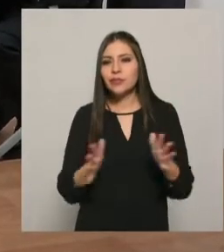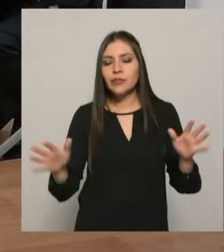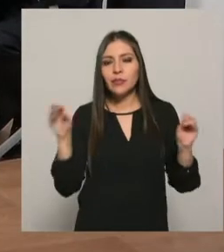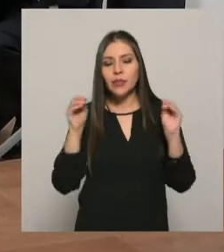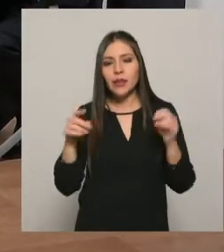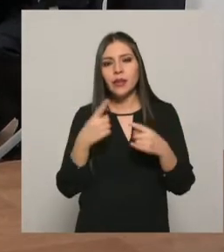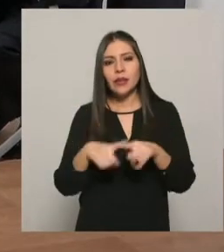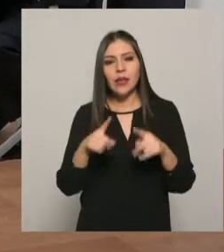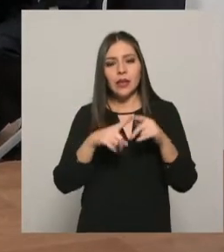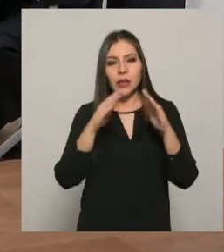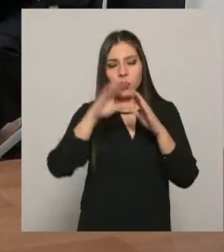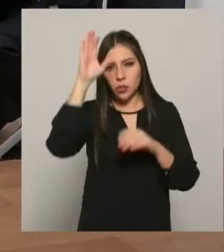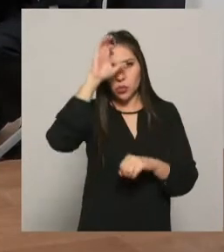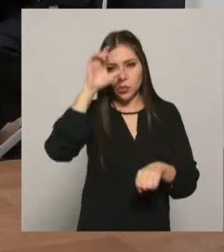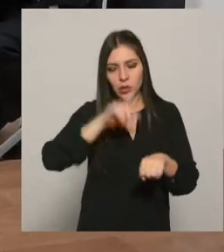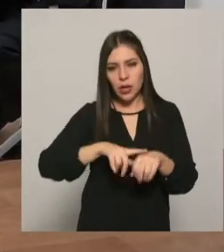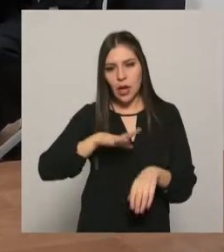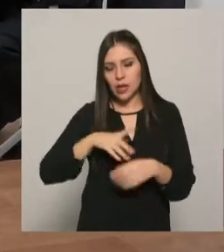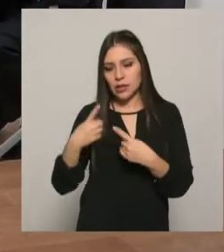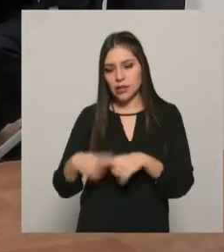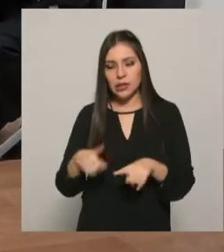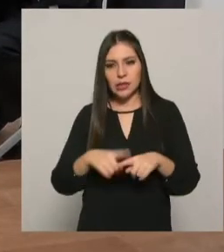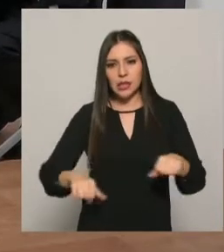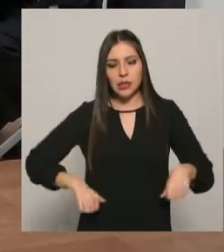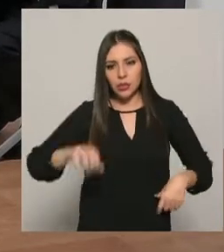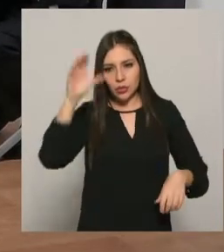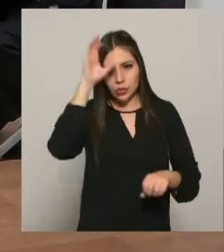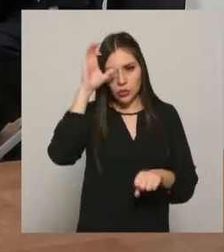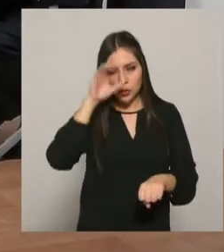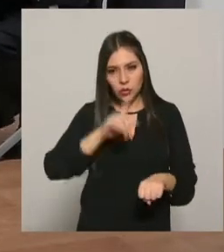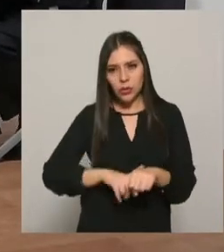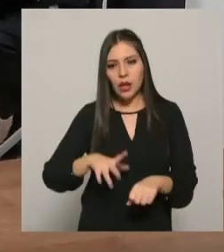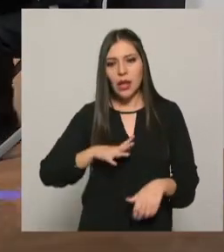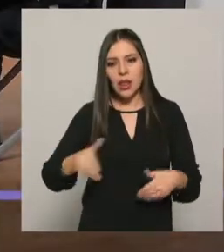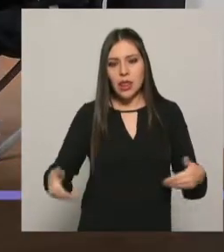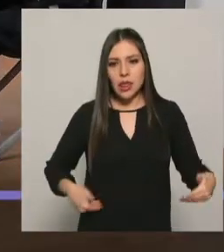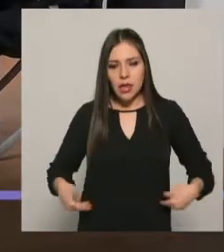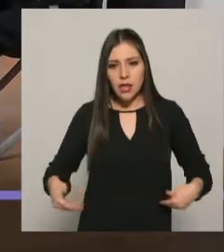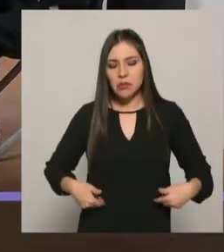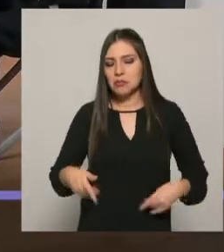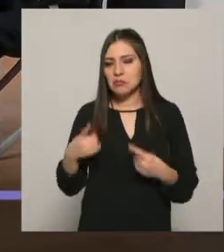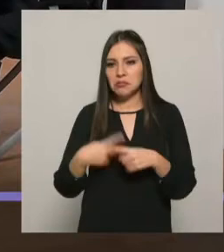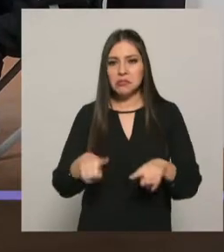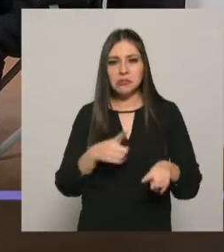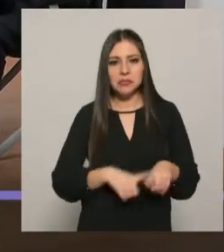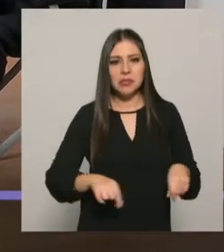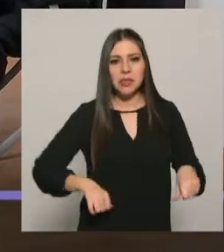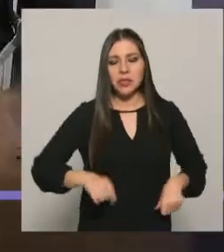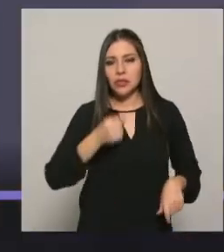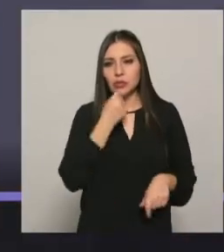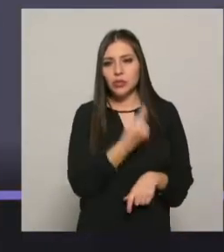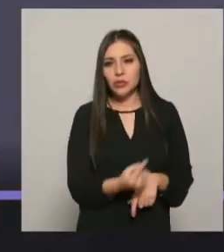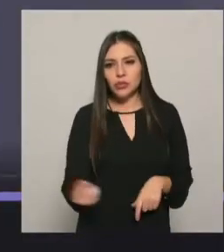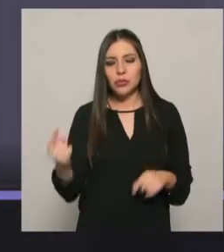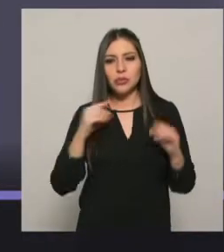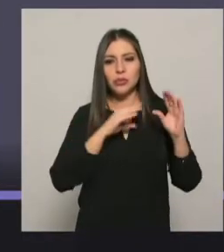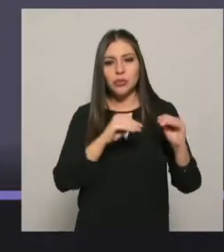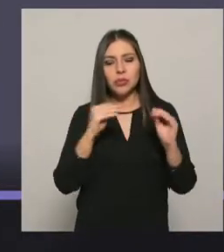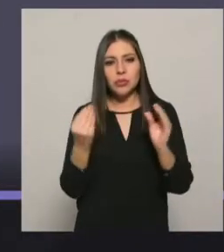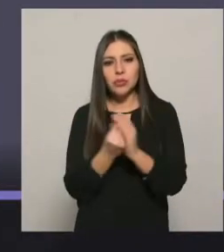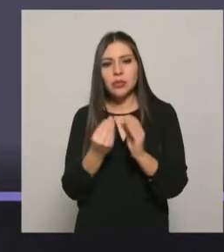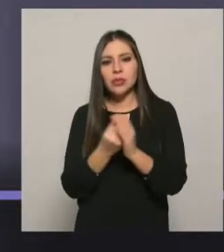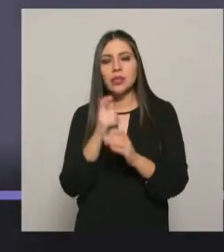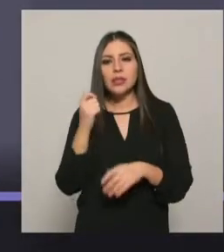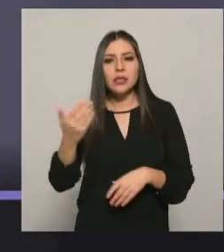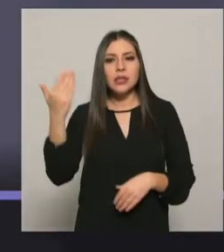casas de cultura tienen también actividades culturales, tienen teatro, tienen varias actividades para los niños, talleres de lo que era